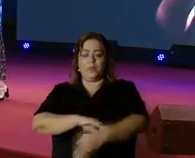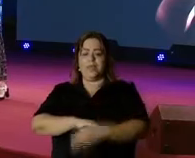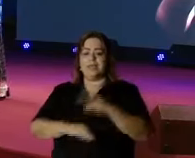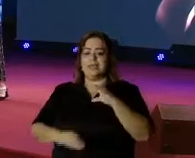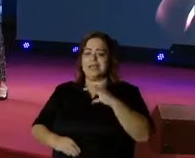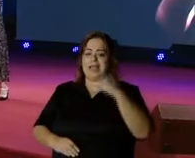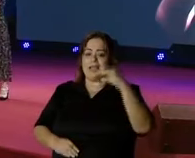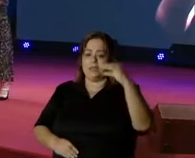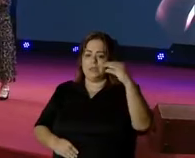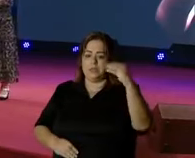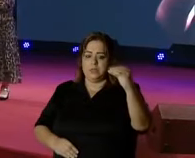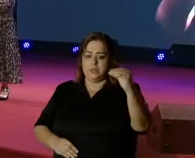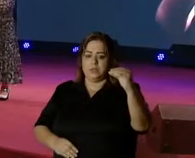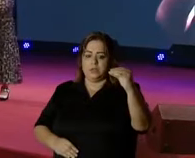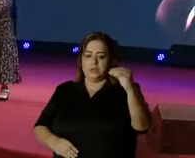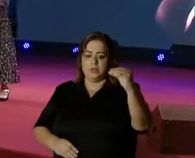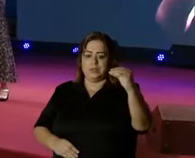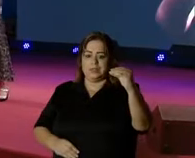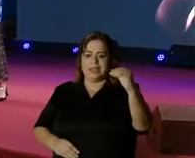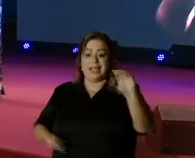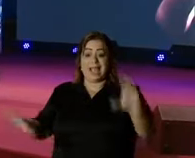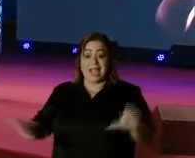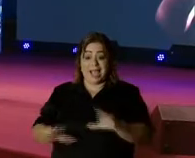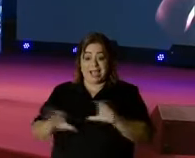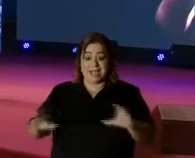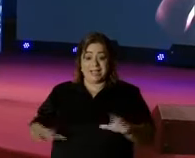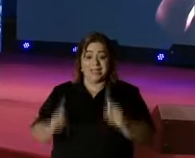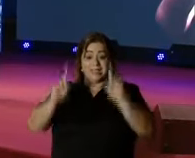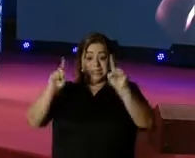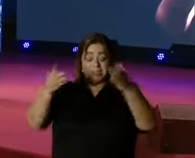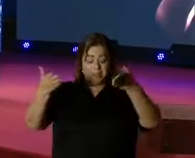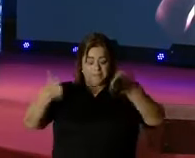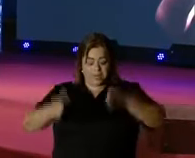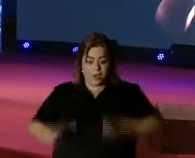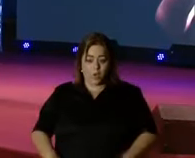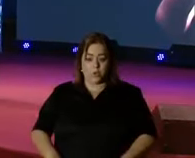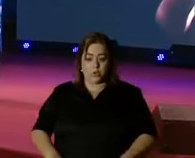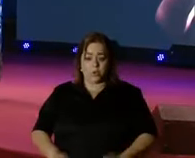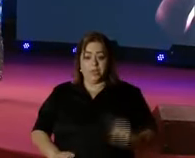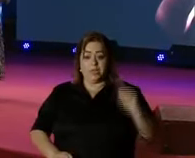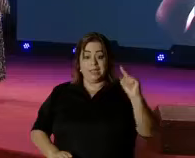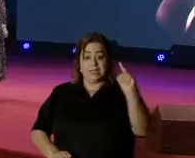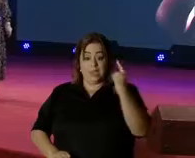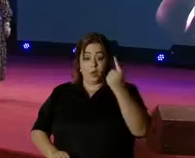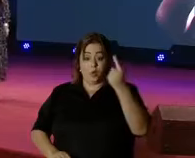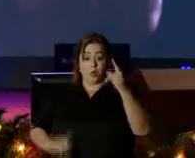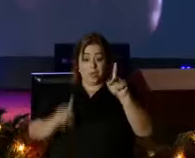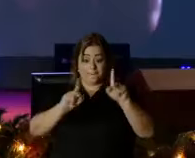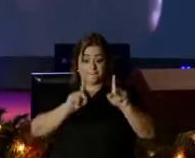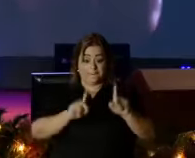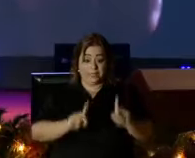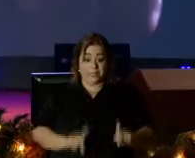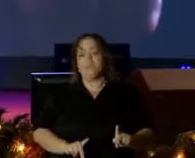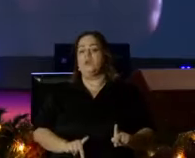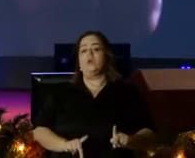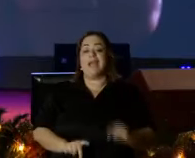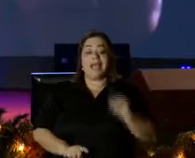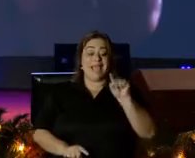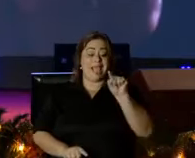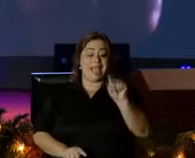de Gadara, de hacer aquel gran milagro, que fue a Gadara por uno. ¿Por cuánto fue? Por uno. Y ese